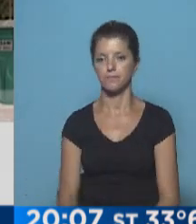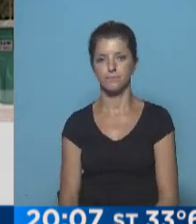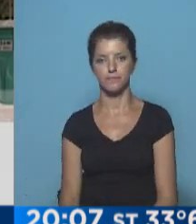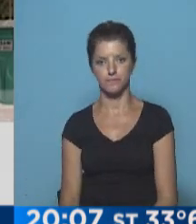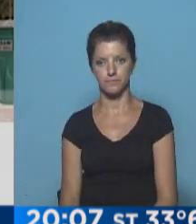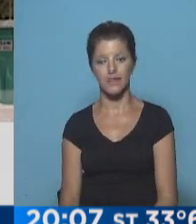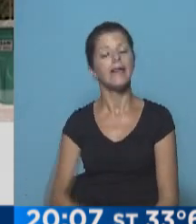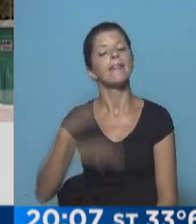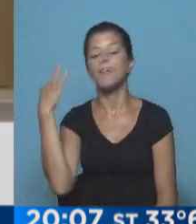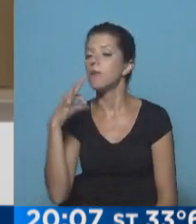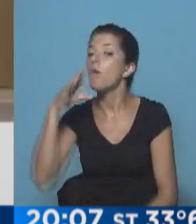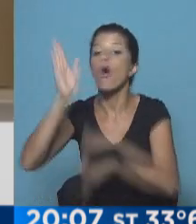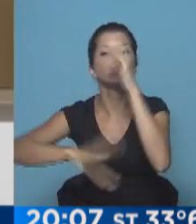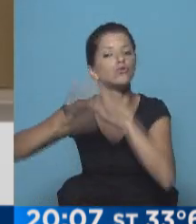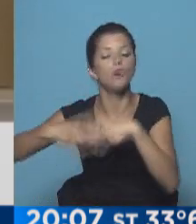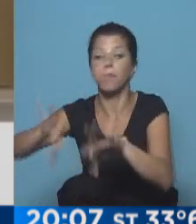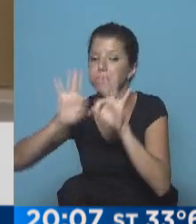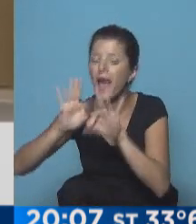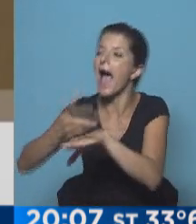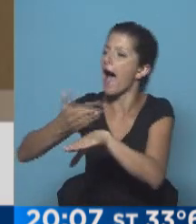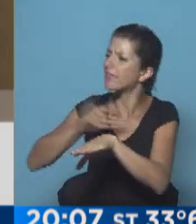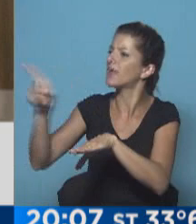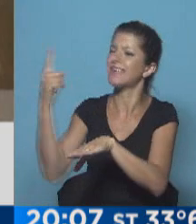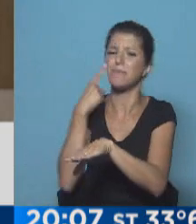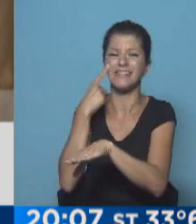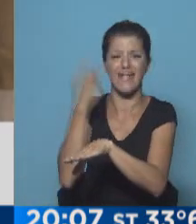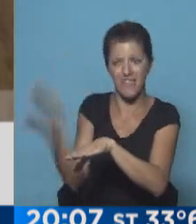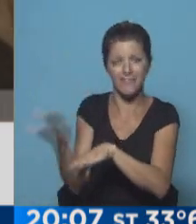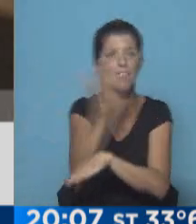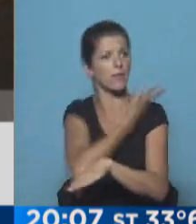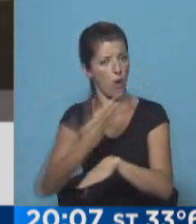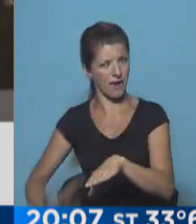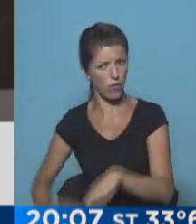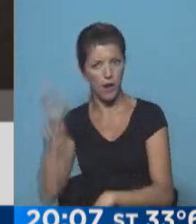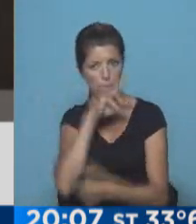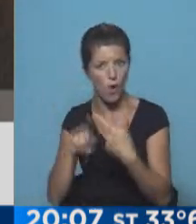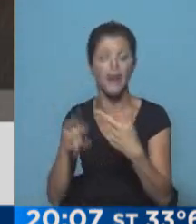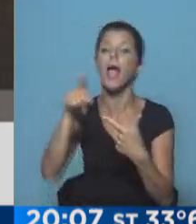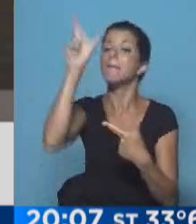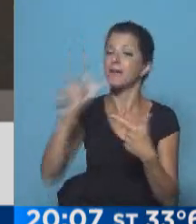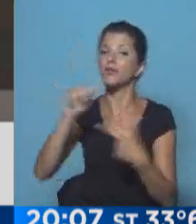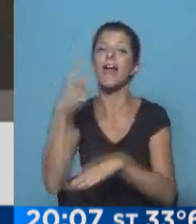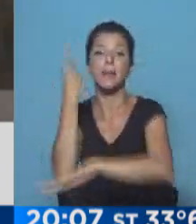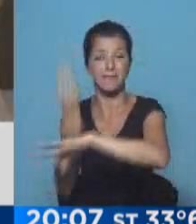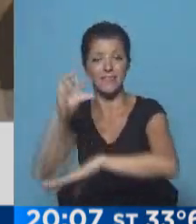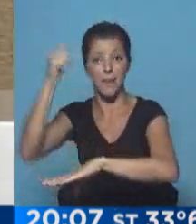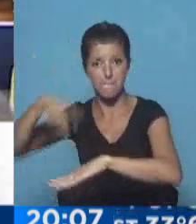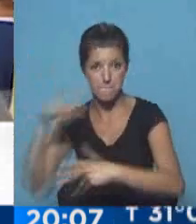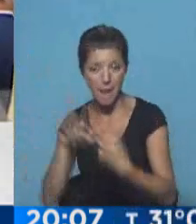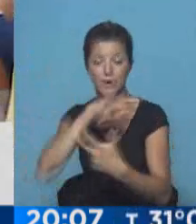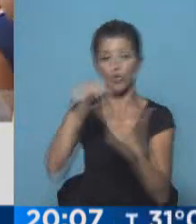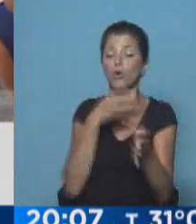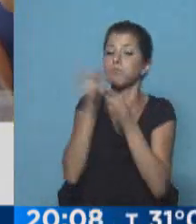Hay que terminarlo. Veníamos hablando con el intendente, con la gobernadora, con la gente del PAMI, no solo para atender a